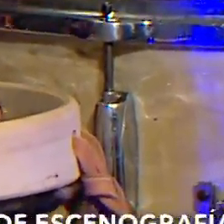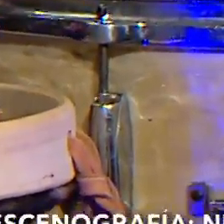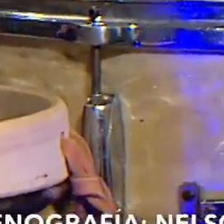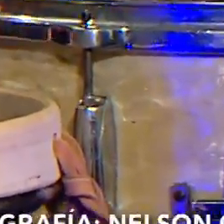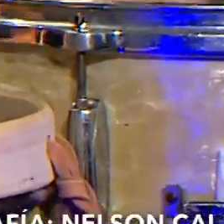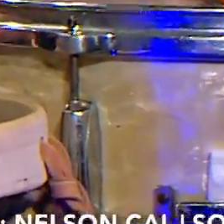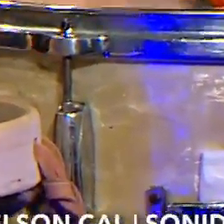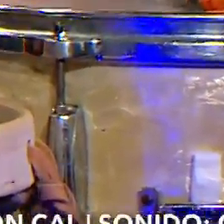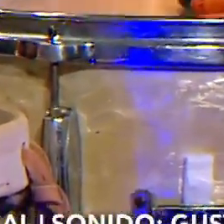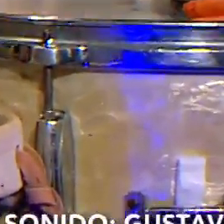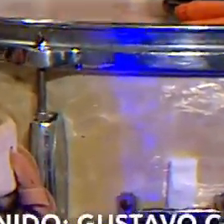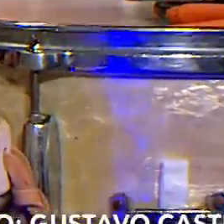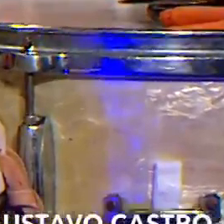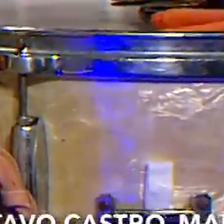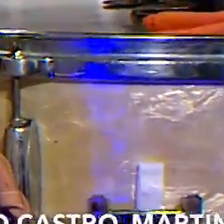esta vez